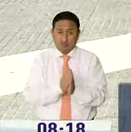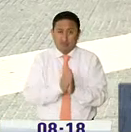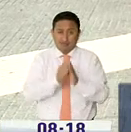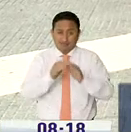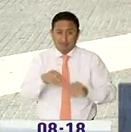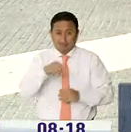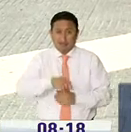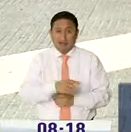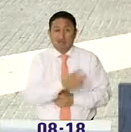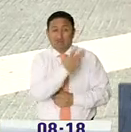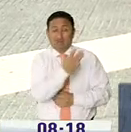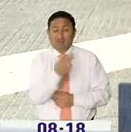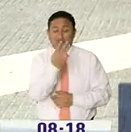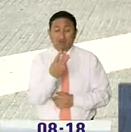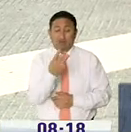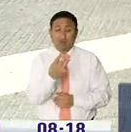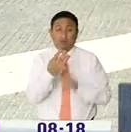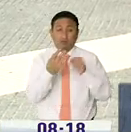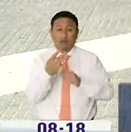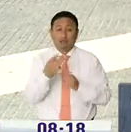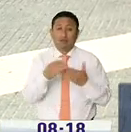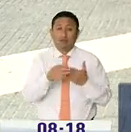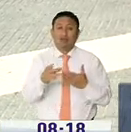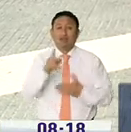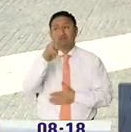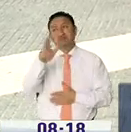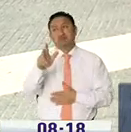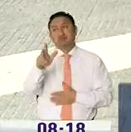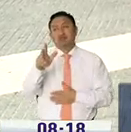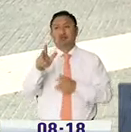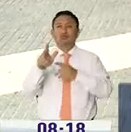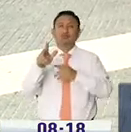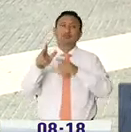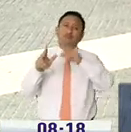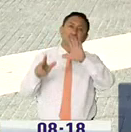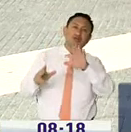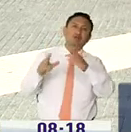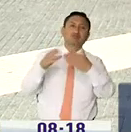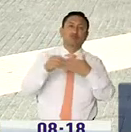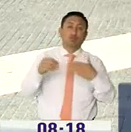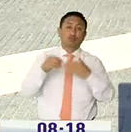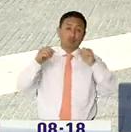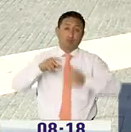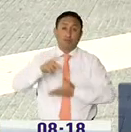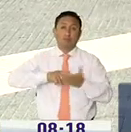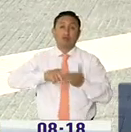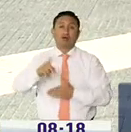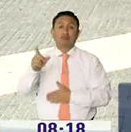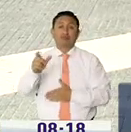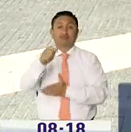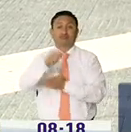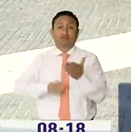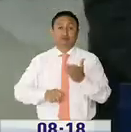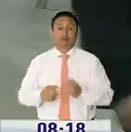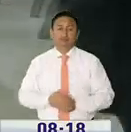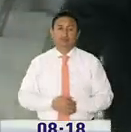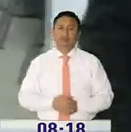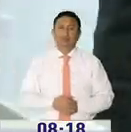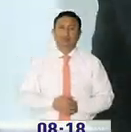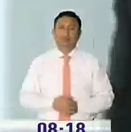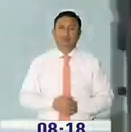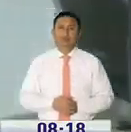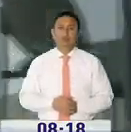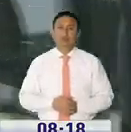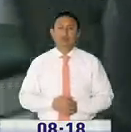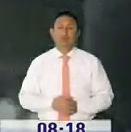de la oficina virtual del Registro Civil tiene un costo de entre $3 y $5, que puede ser cancelado a través de su tarjeta de crédito. En el caso